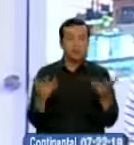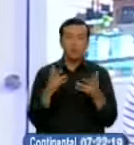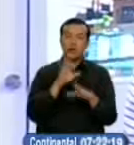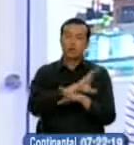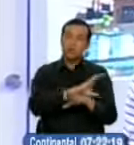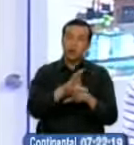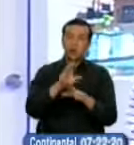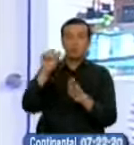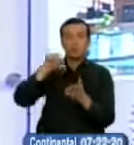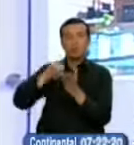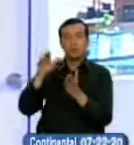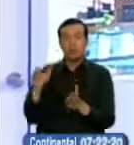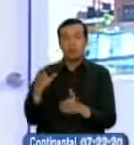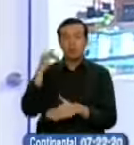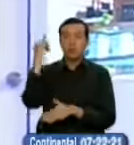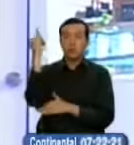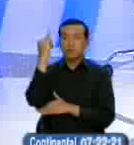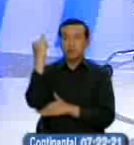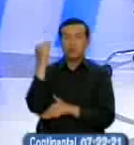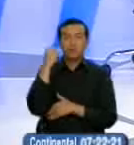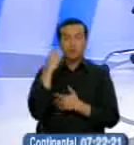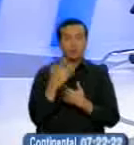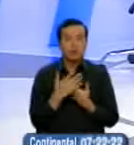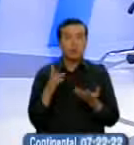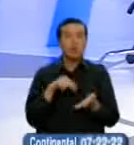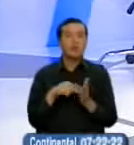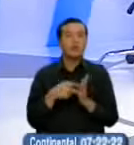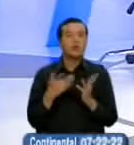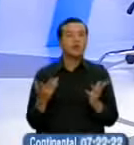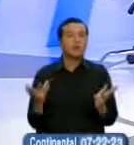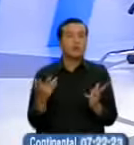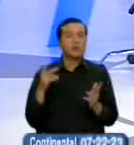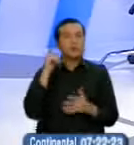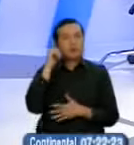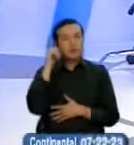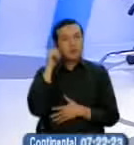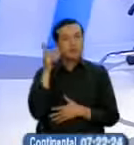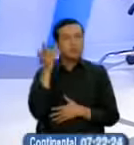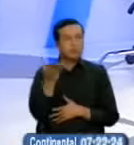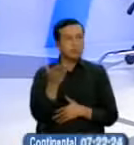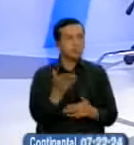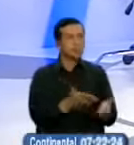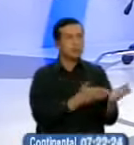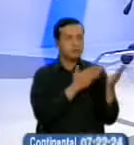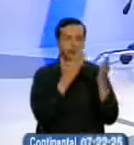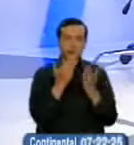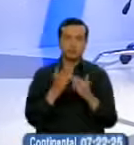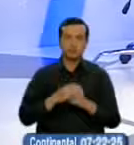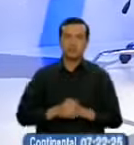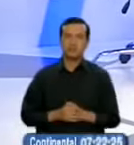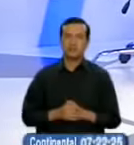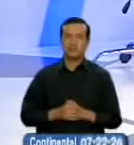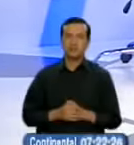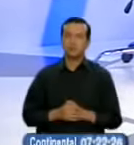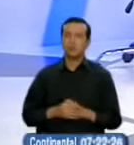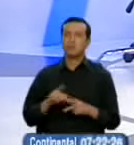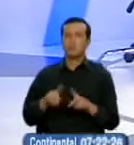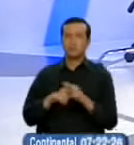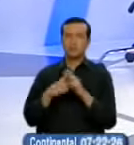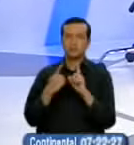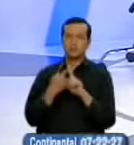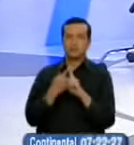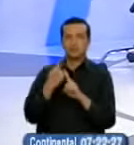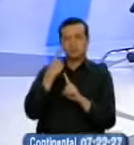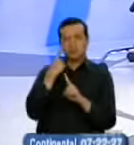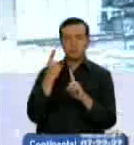la ciudad, en la industria y en la agricultura. Entonces vamos a tener posibilidades de crear empleos de calidad. Gracias, César Montúfar. Juan Carlos Aldaz. Comencemos con una cosa